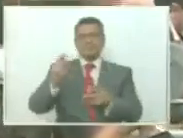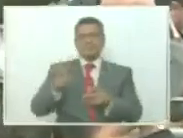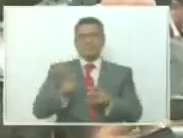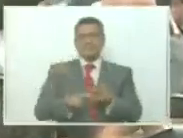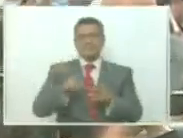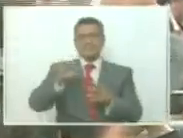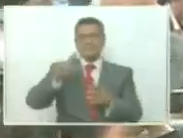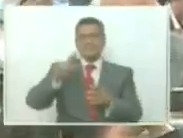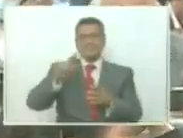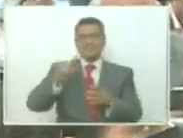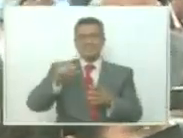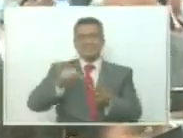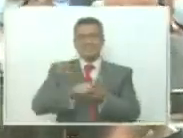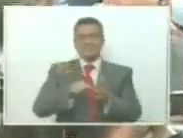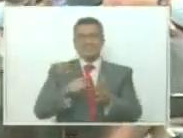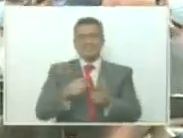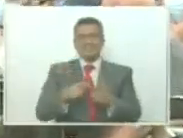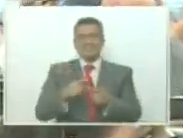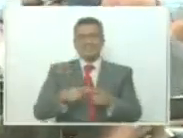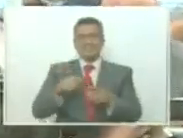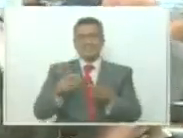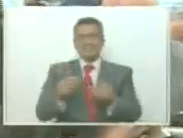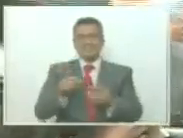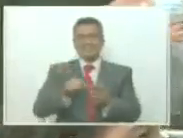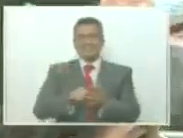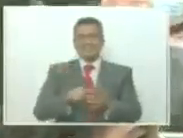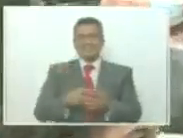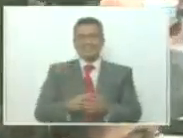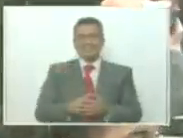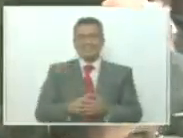Irán y tan.